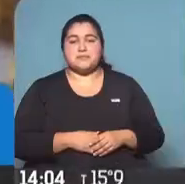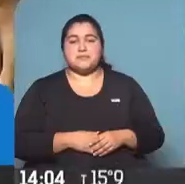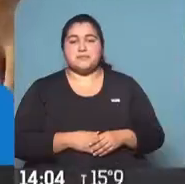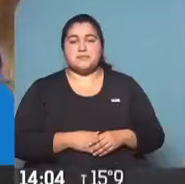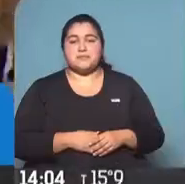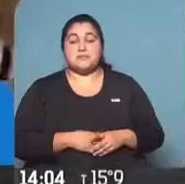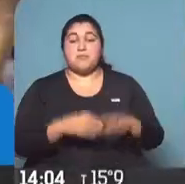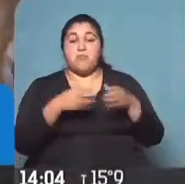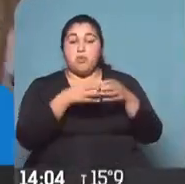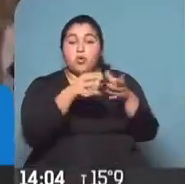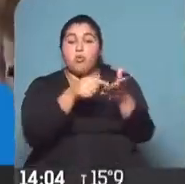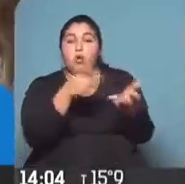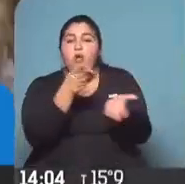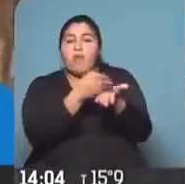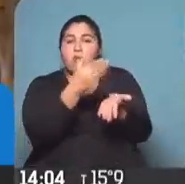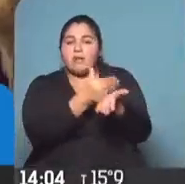departamento